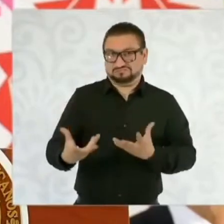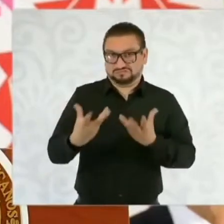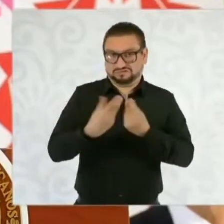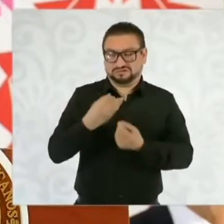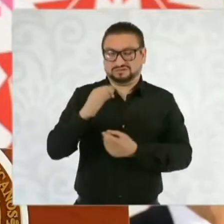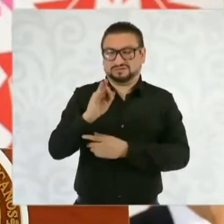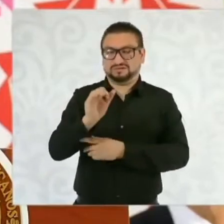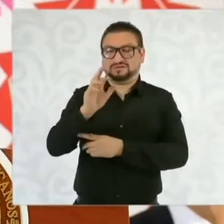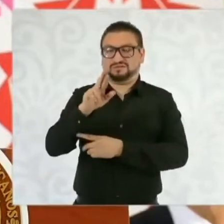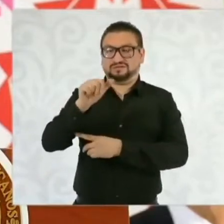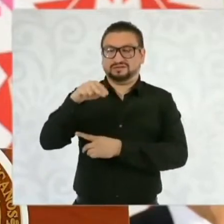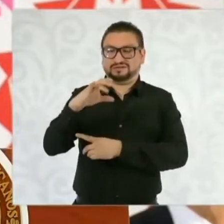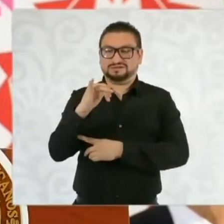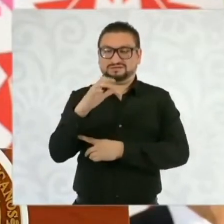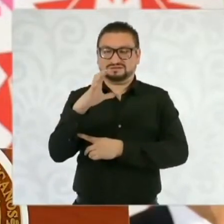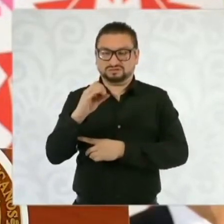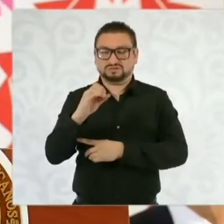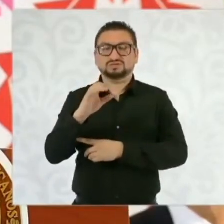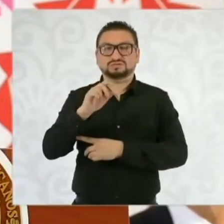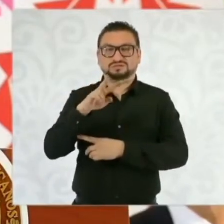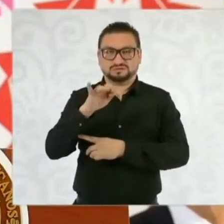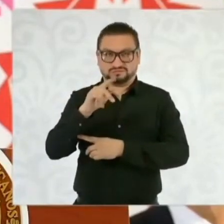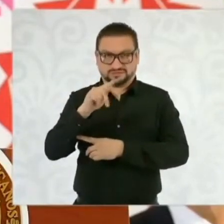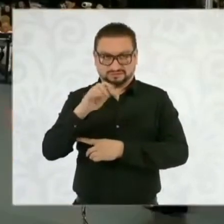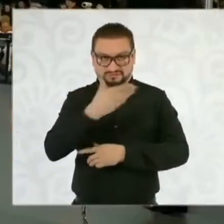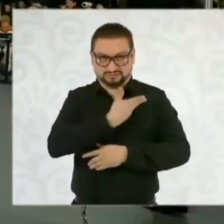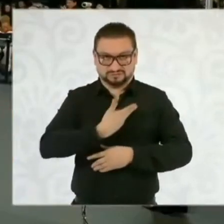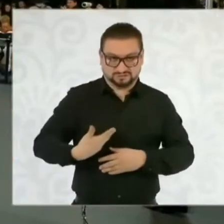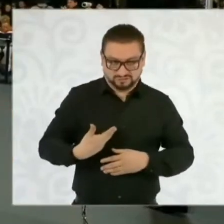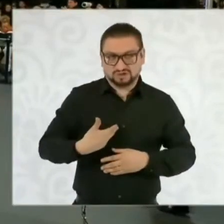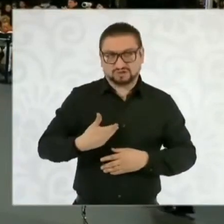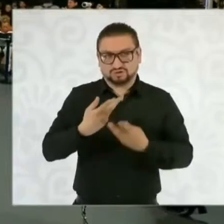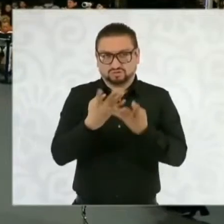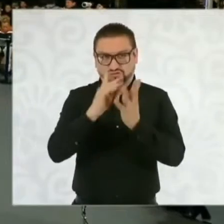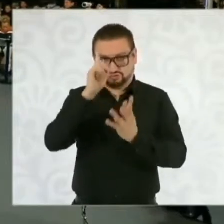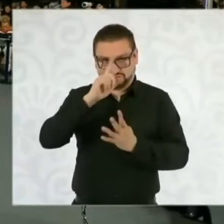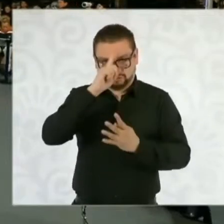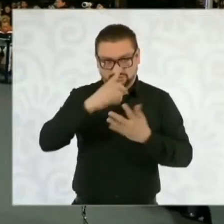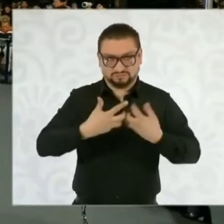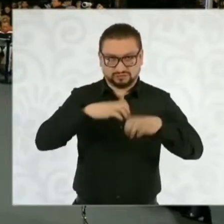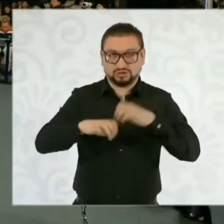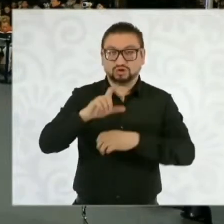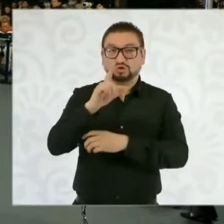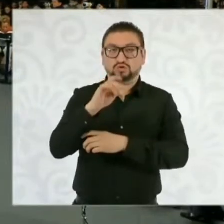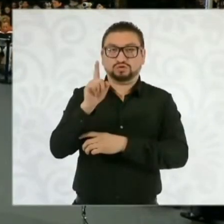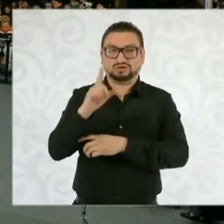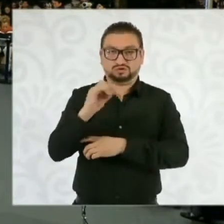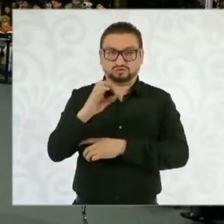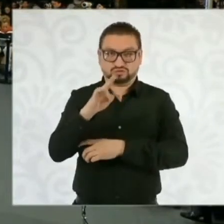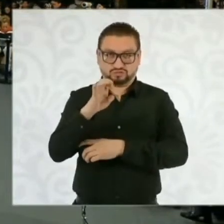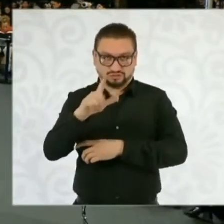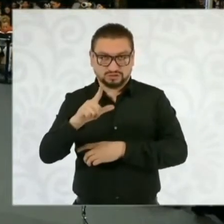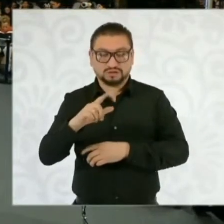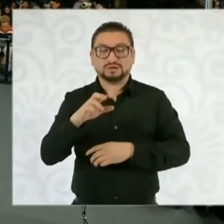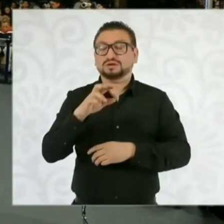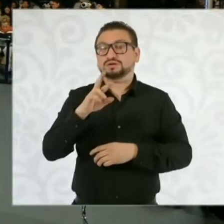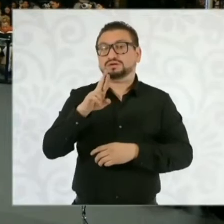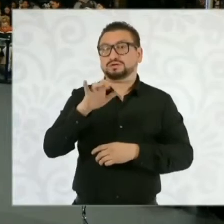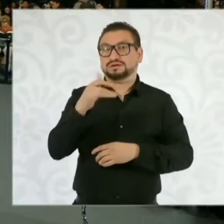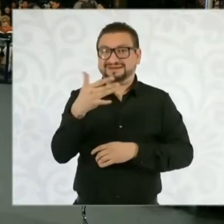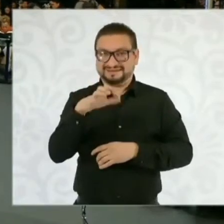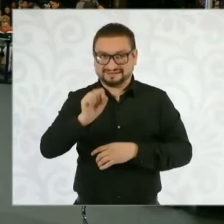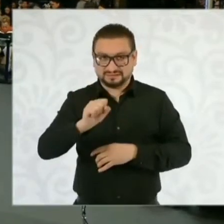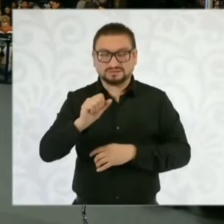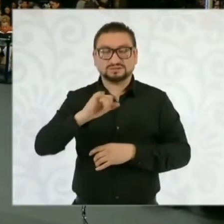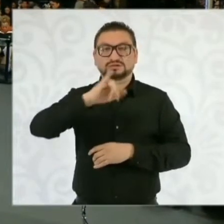de Francisco Cervantes, el presidente del Consejo Coordinador Empresarial, Lorenzo Roel, también Reyes Soberanis, José